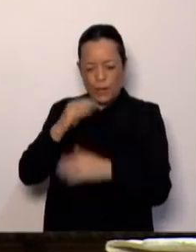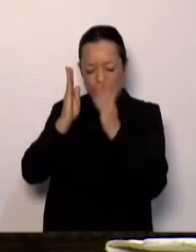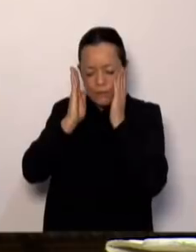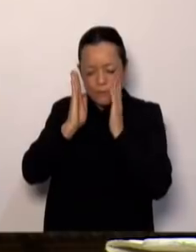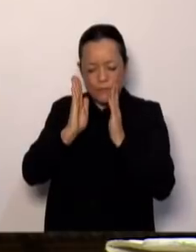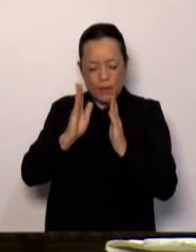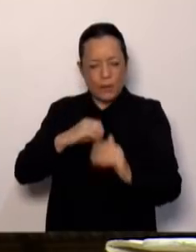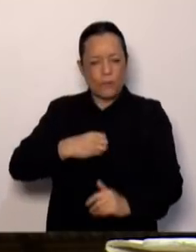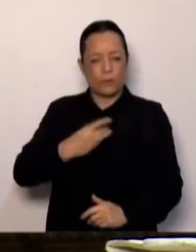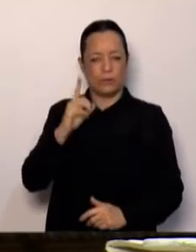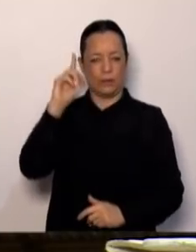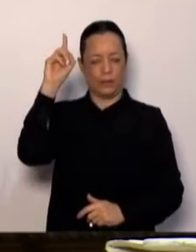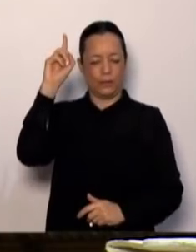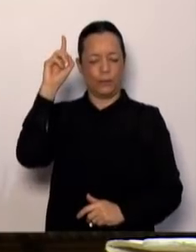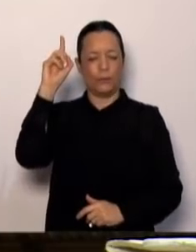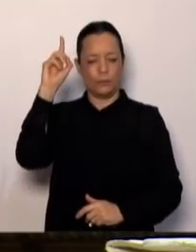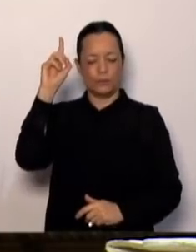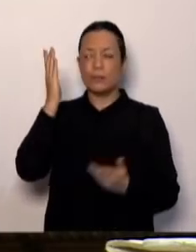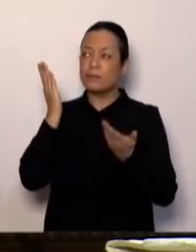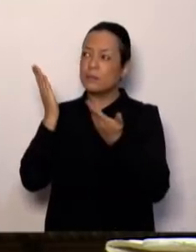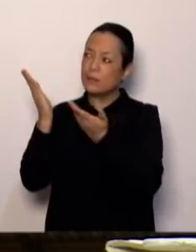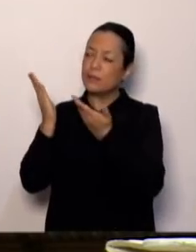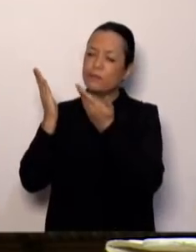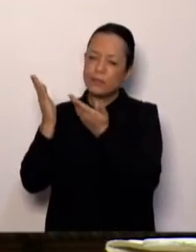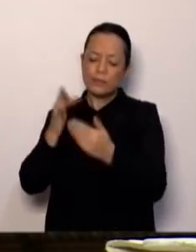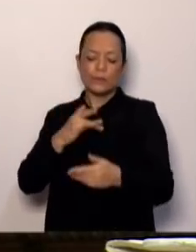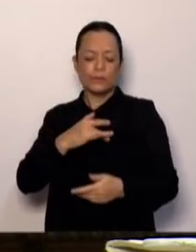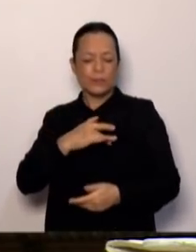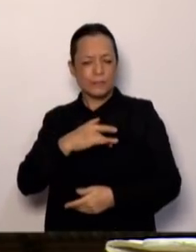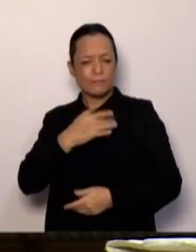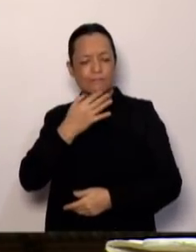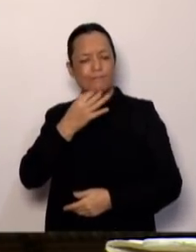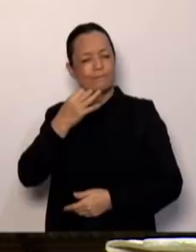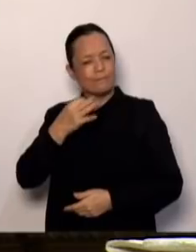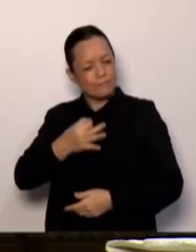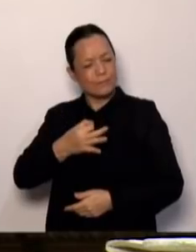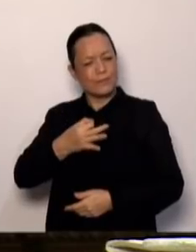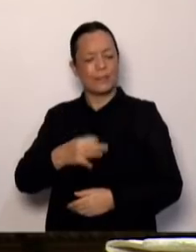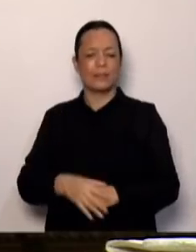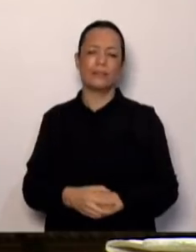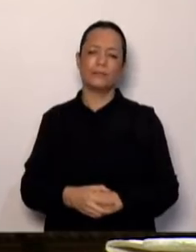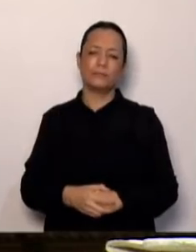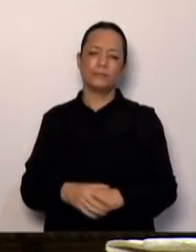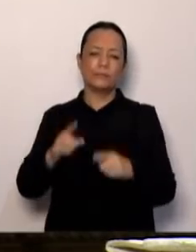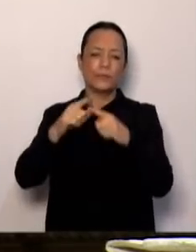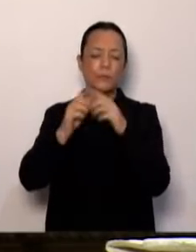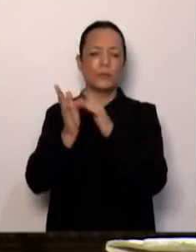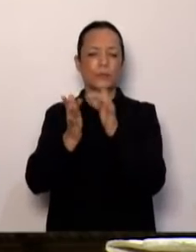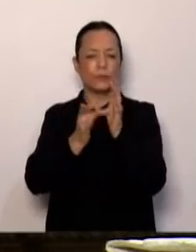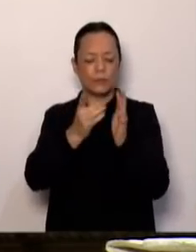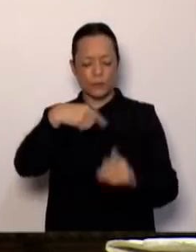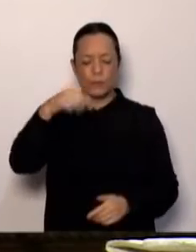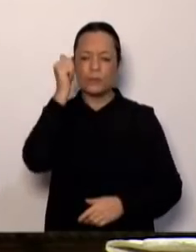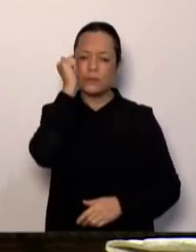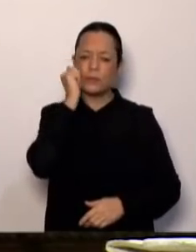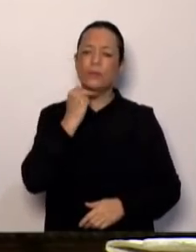voluntad y servirte con un corazón sincero. Por nuestro Señor Jesucristo, tu